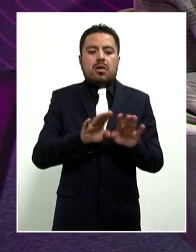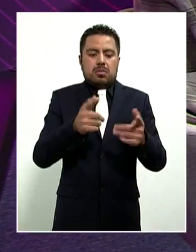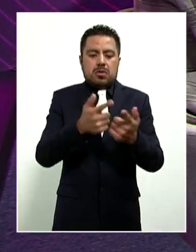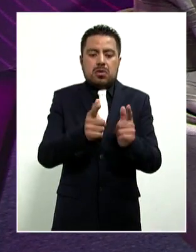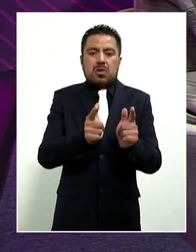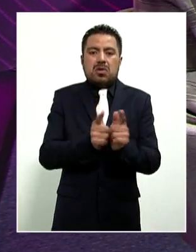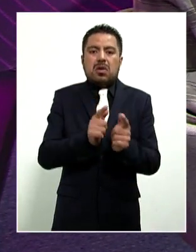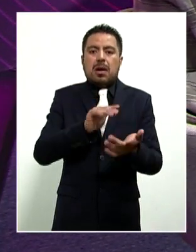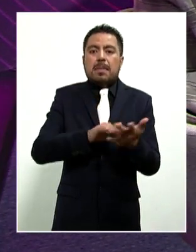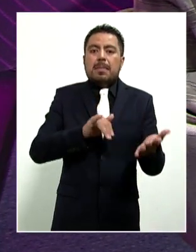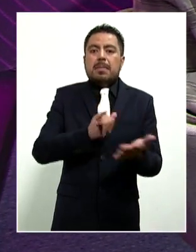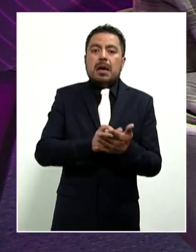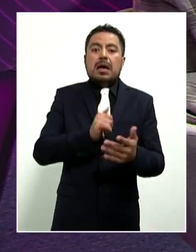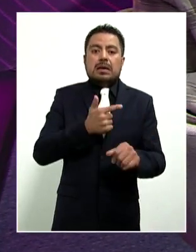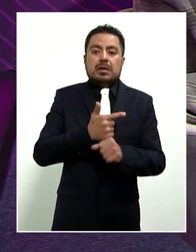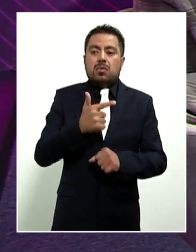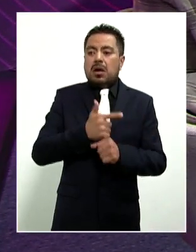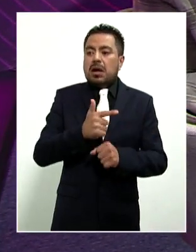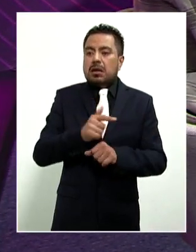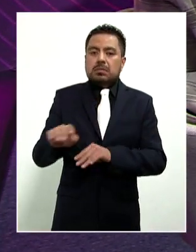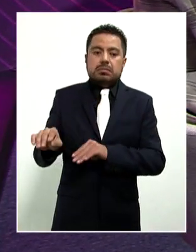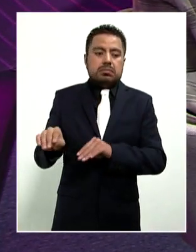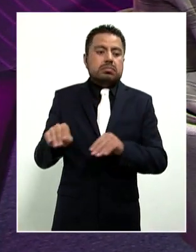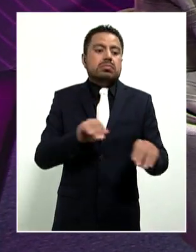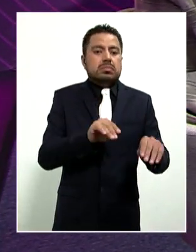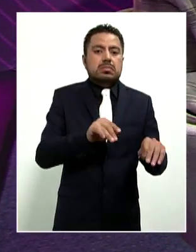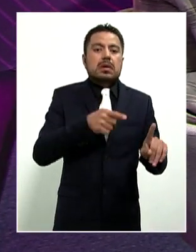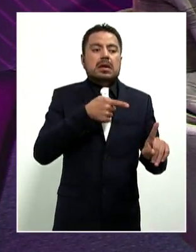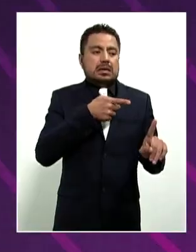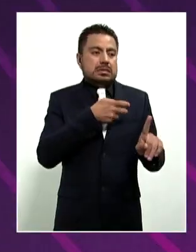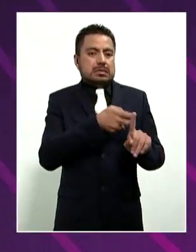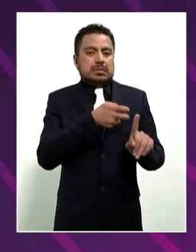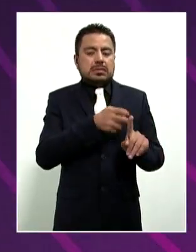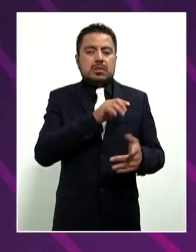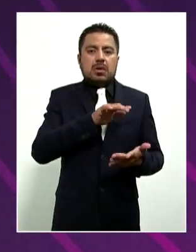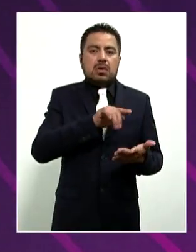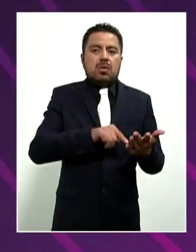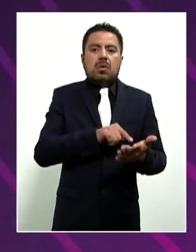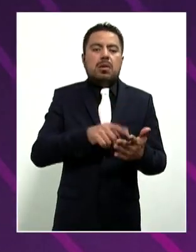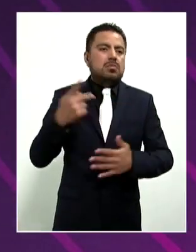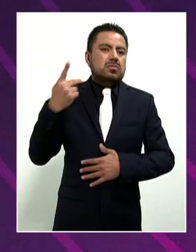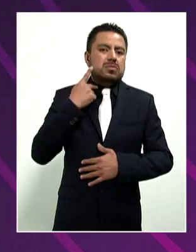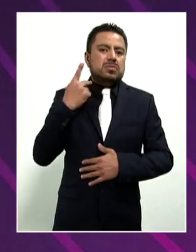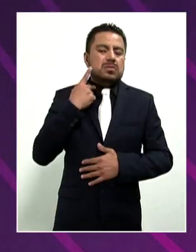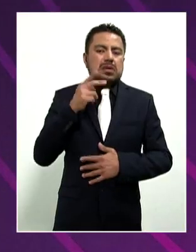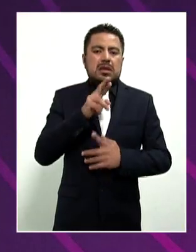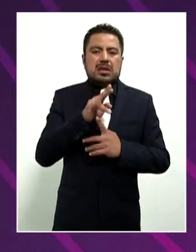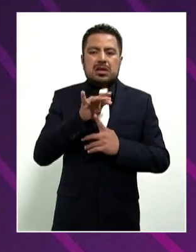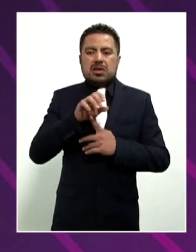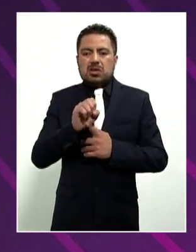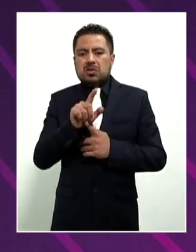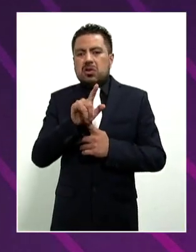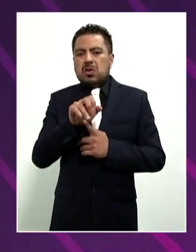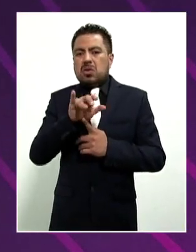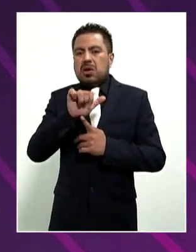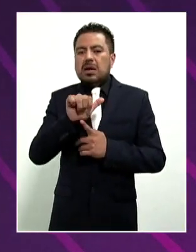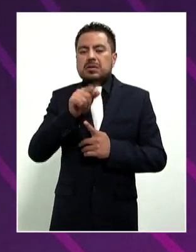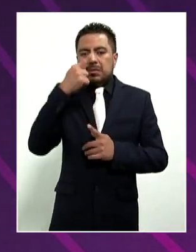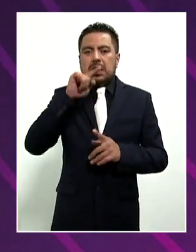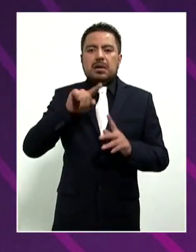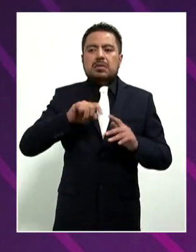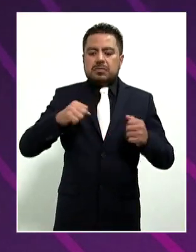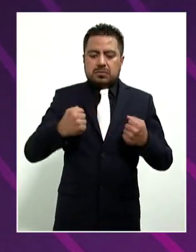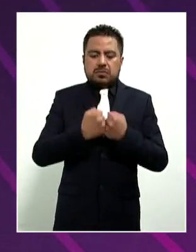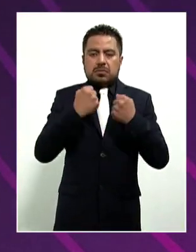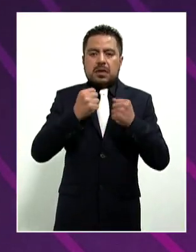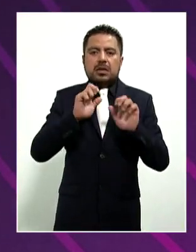mayas que provenían básicamente de Guatemala y que llegaron justamente a través de la política arrasada de Ríos Montt y de Lucas a la franja